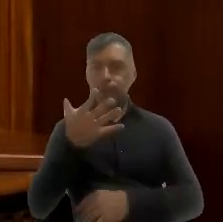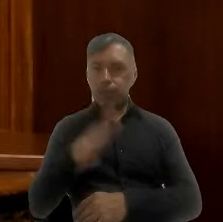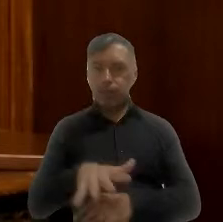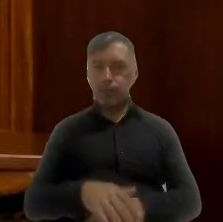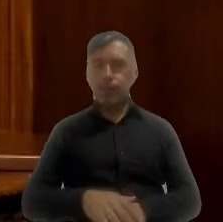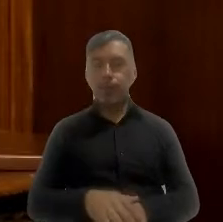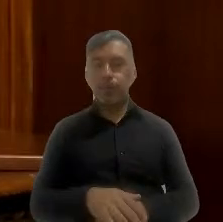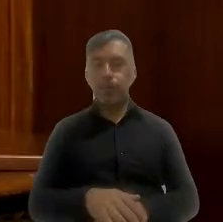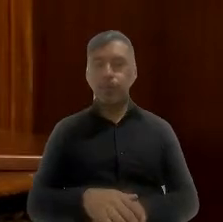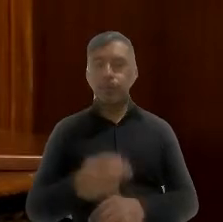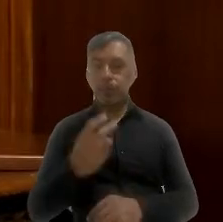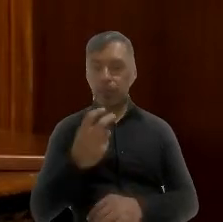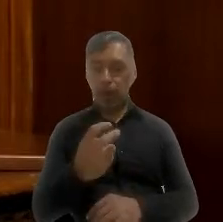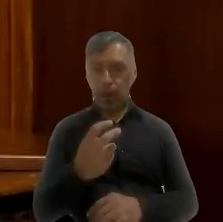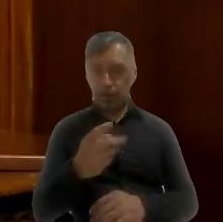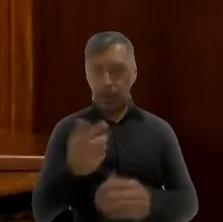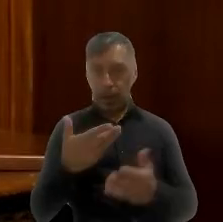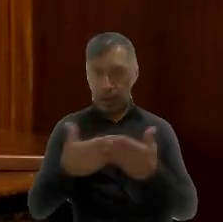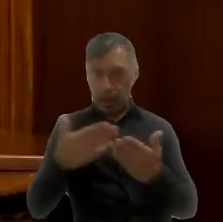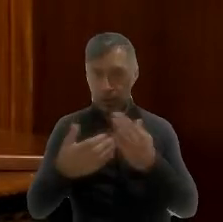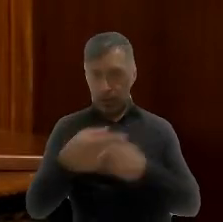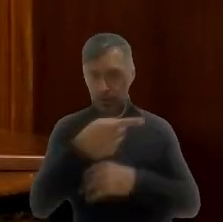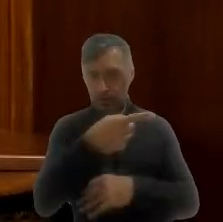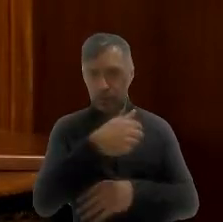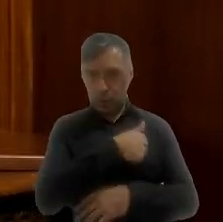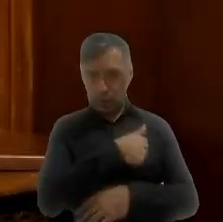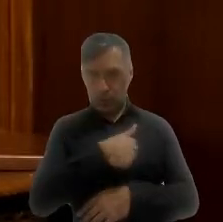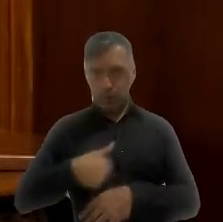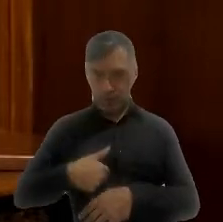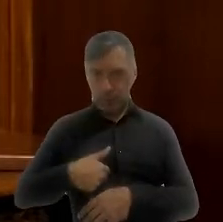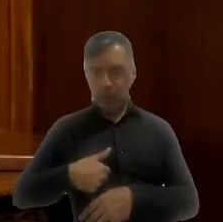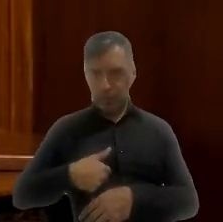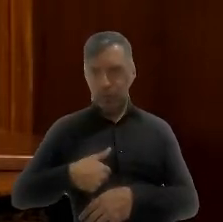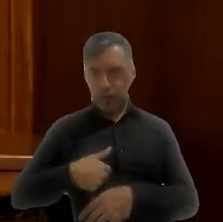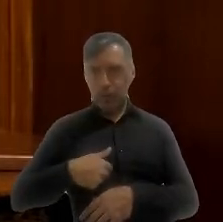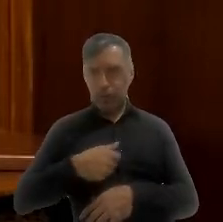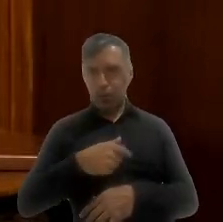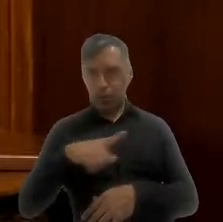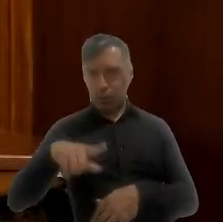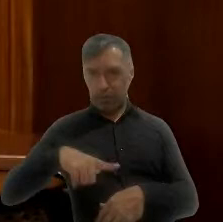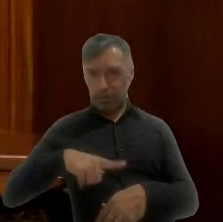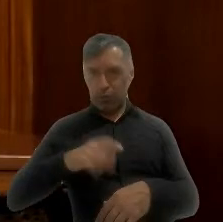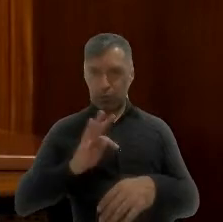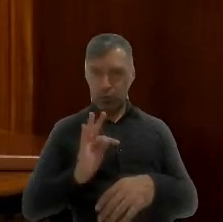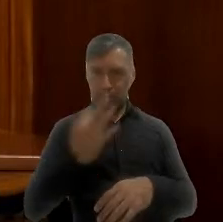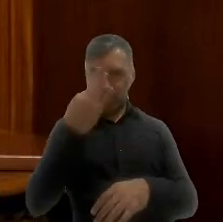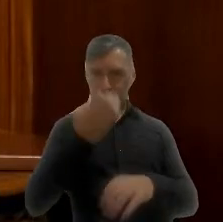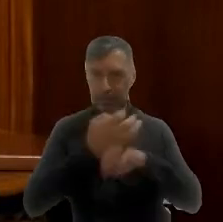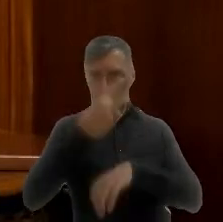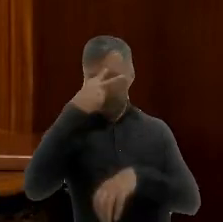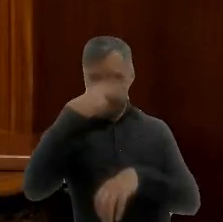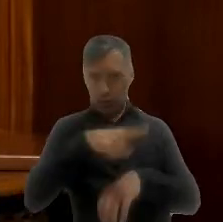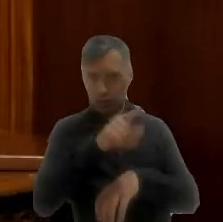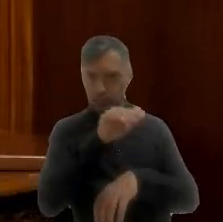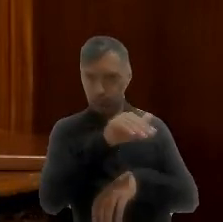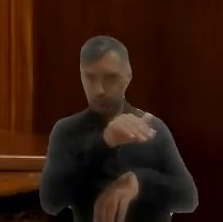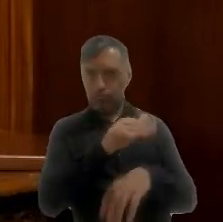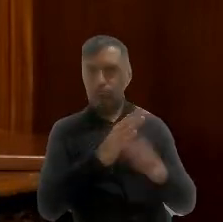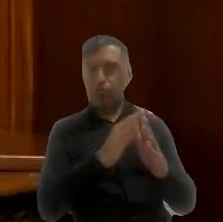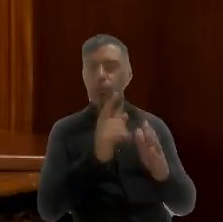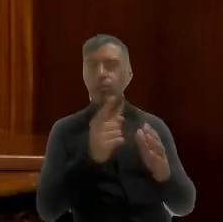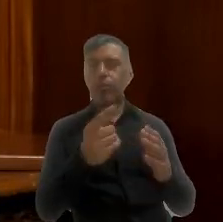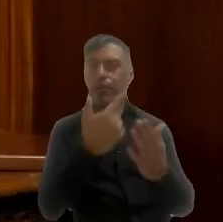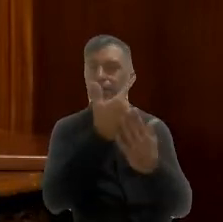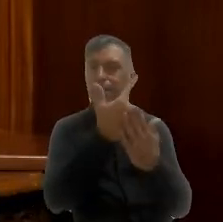la autorización al Honorable Ayuntamiento de Tultitlán, Estado de México, a donar los 3 inmuebles en favor